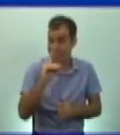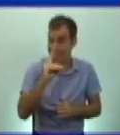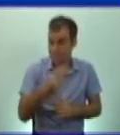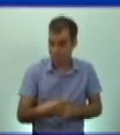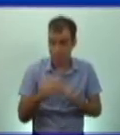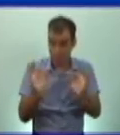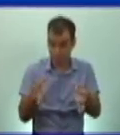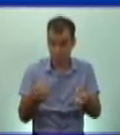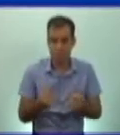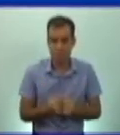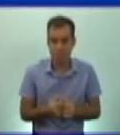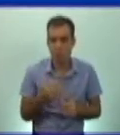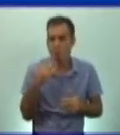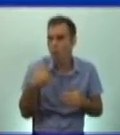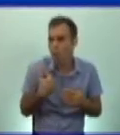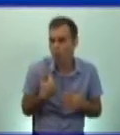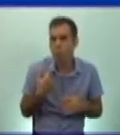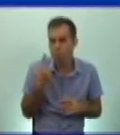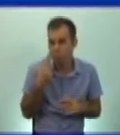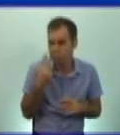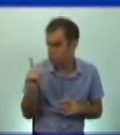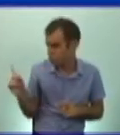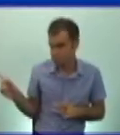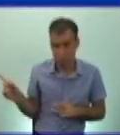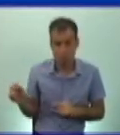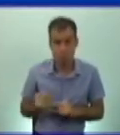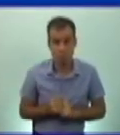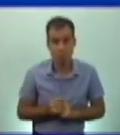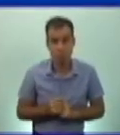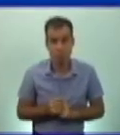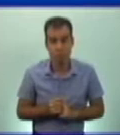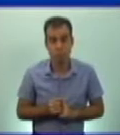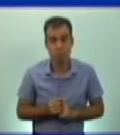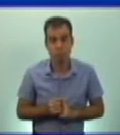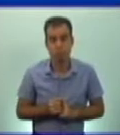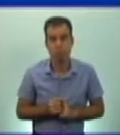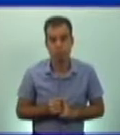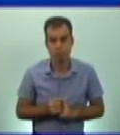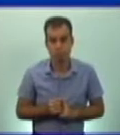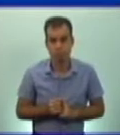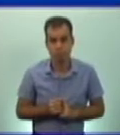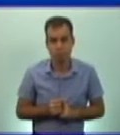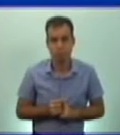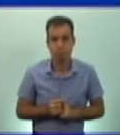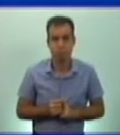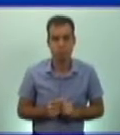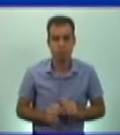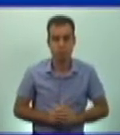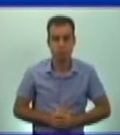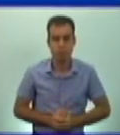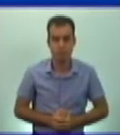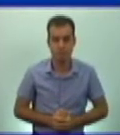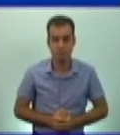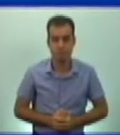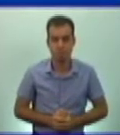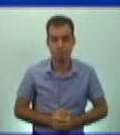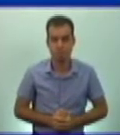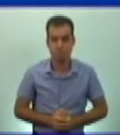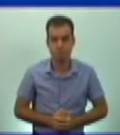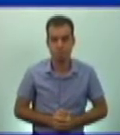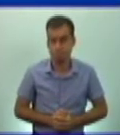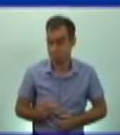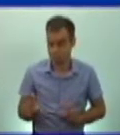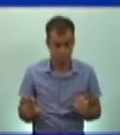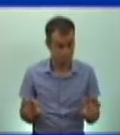simplemente representamos, como hemos visto hasta el momento, las fórmulas químicas de cada una de las sustancias que reaccionan y